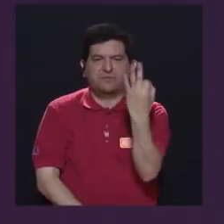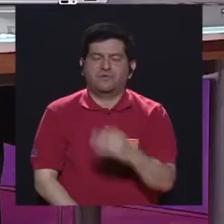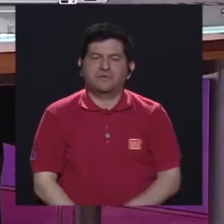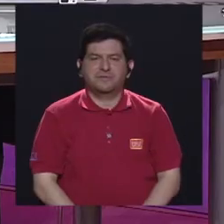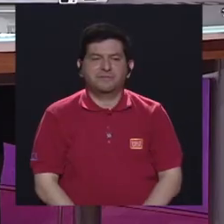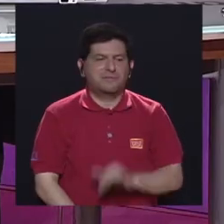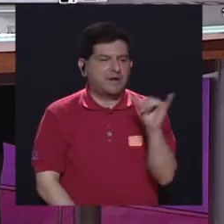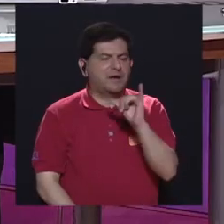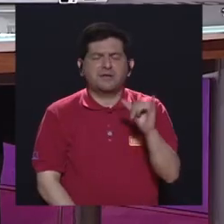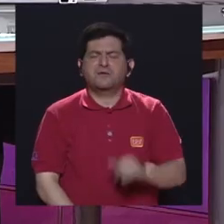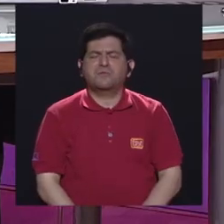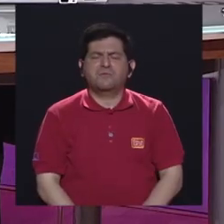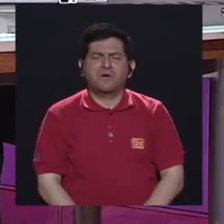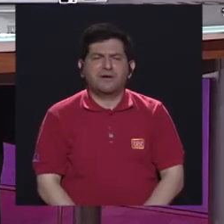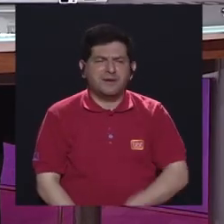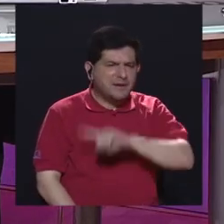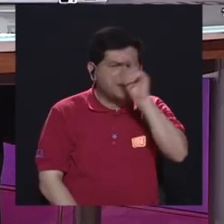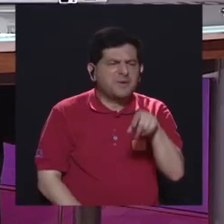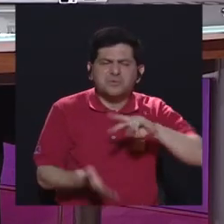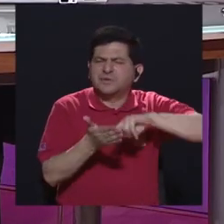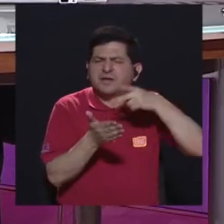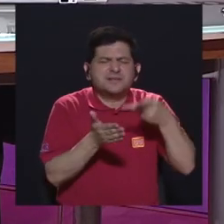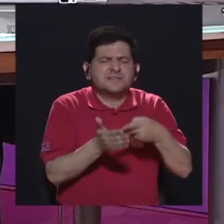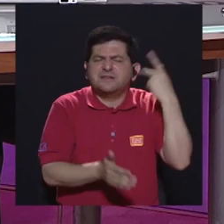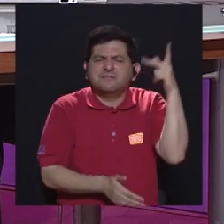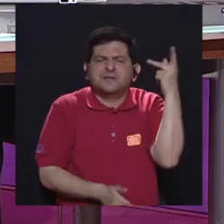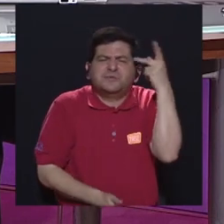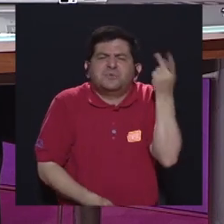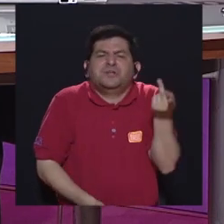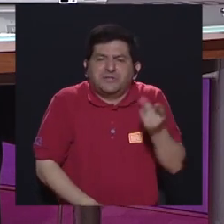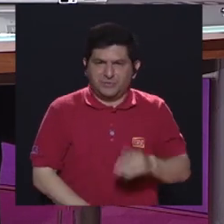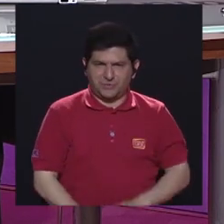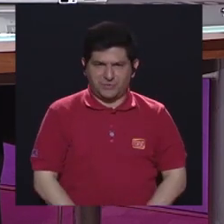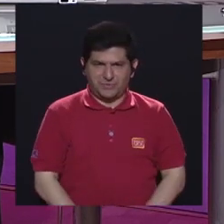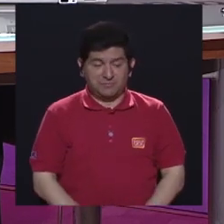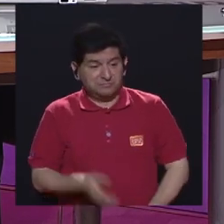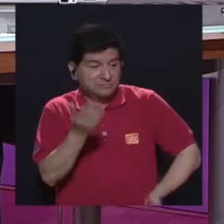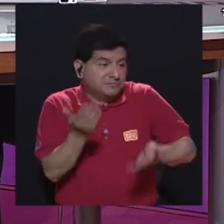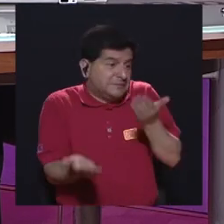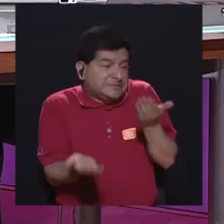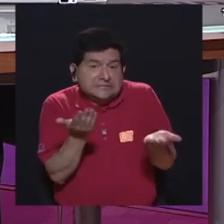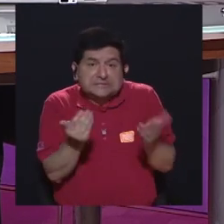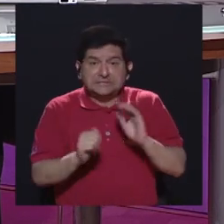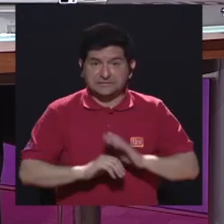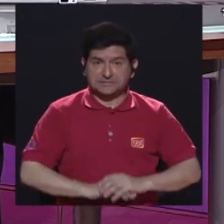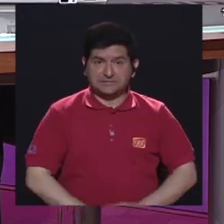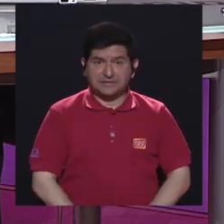hay mismo cuestionarse también lo que entendemos como algo político, porque también puede estar demasiado